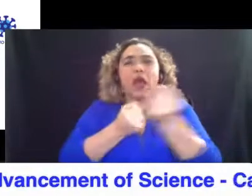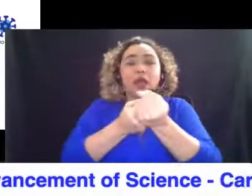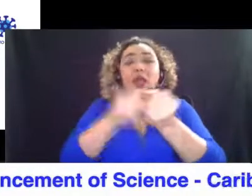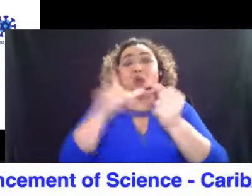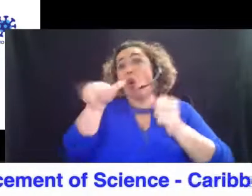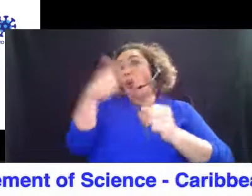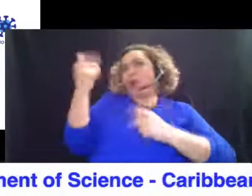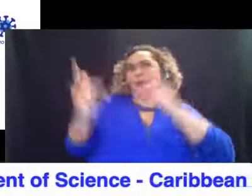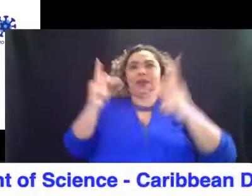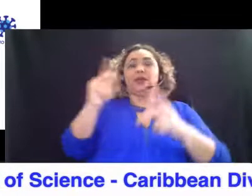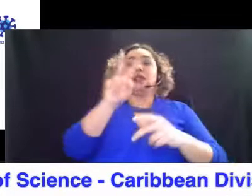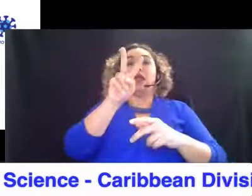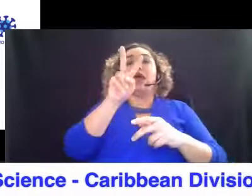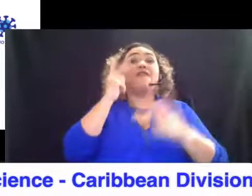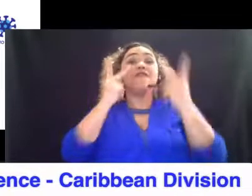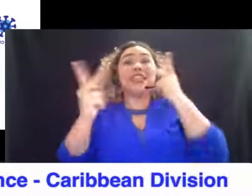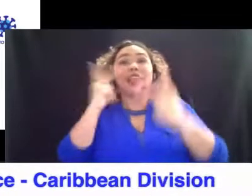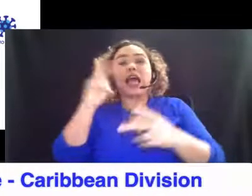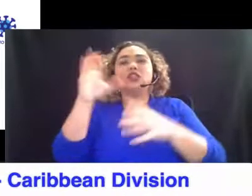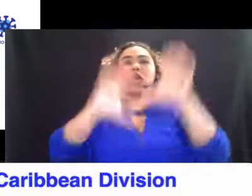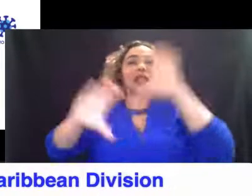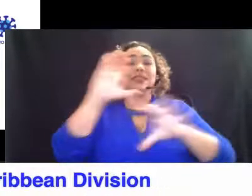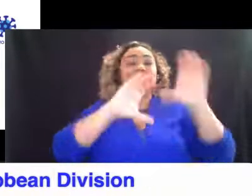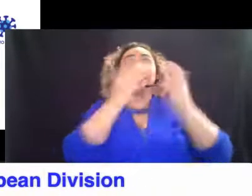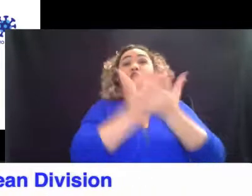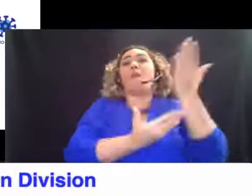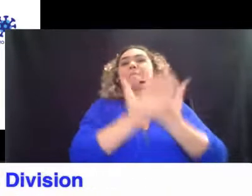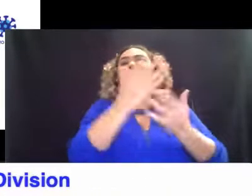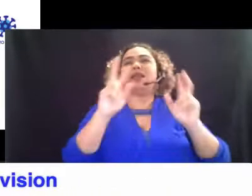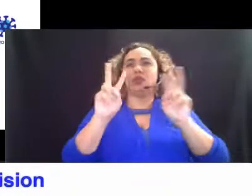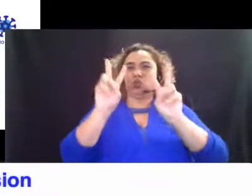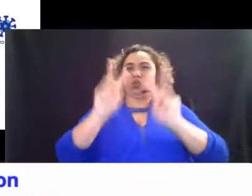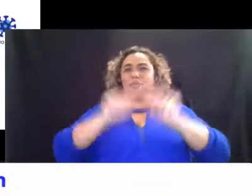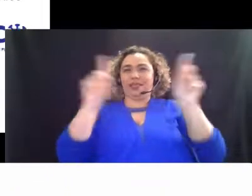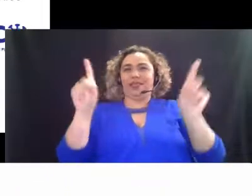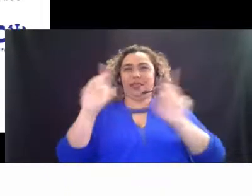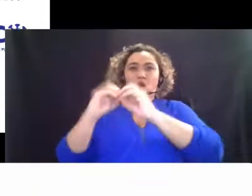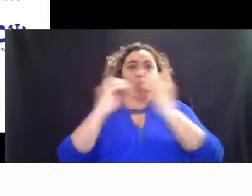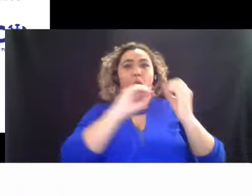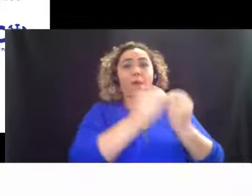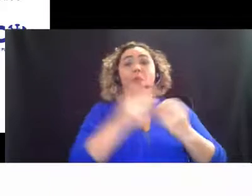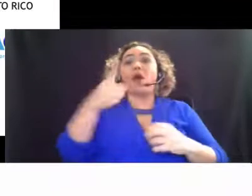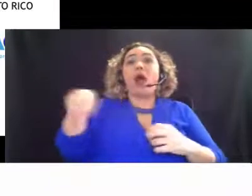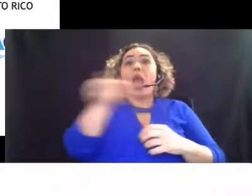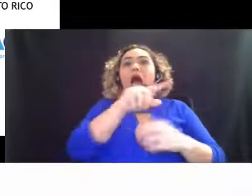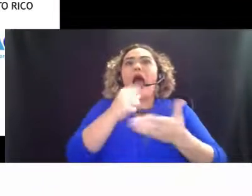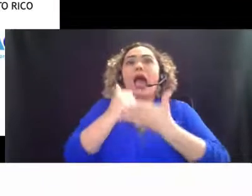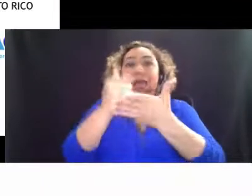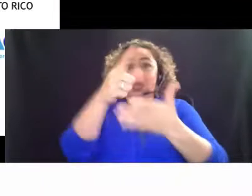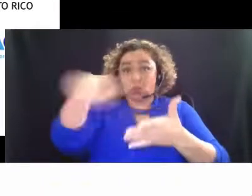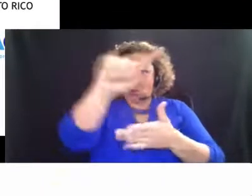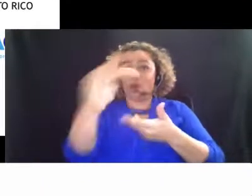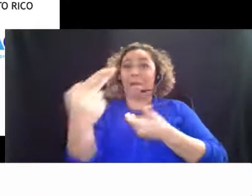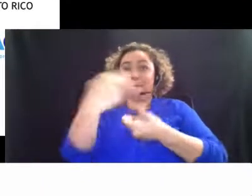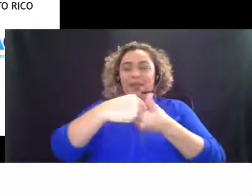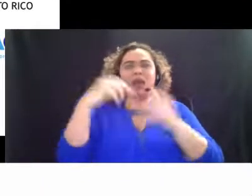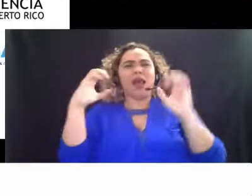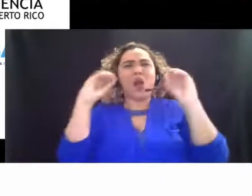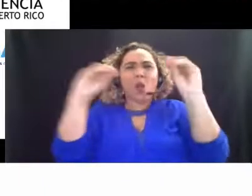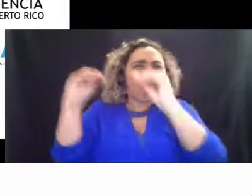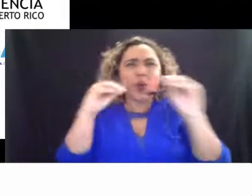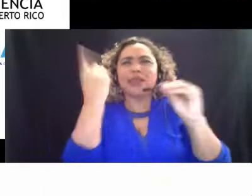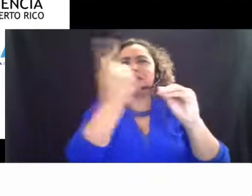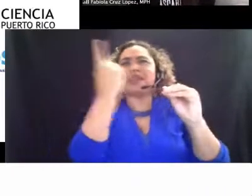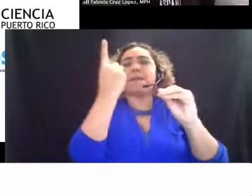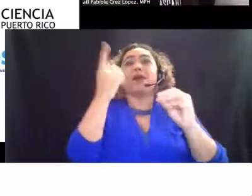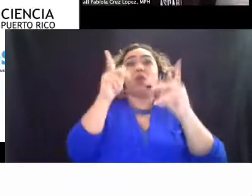otros, Vistazo a la Ciencia, Ciencia en tus manos, que definitivamente han ayudado. Ustedes son parte de una educación que damos, una